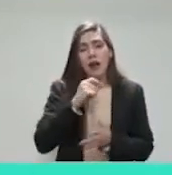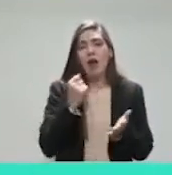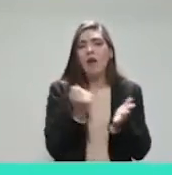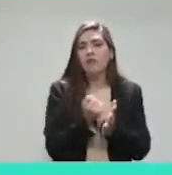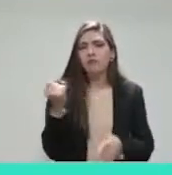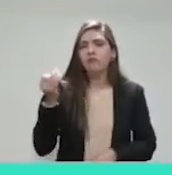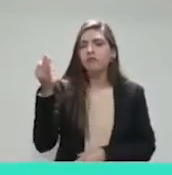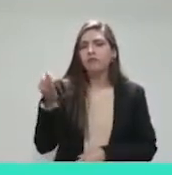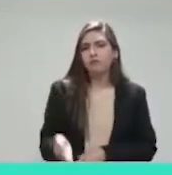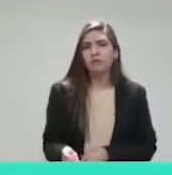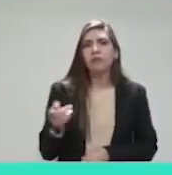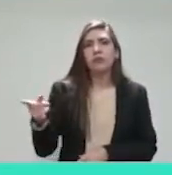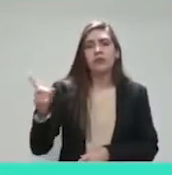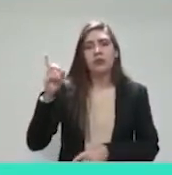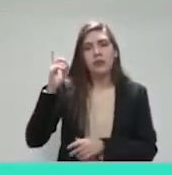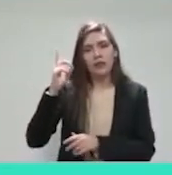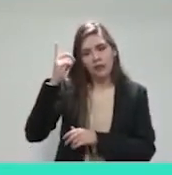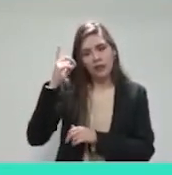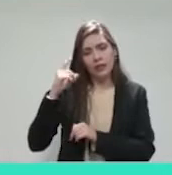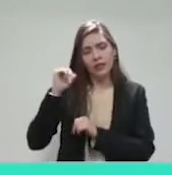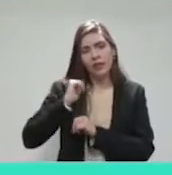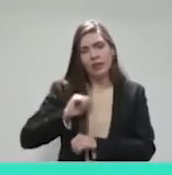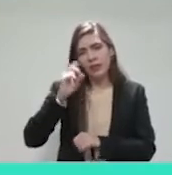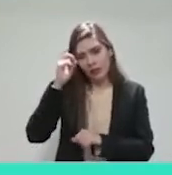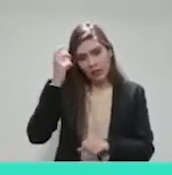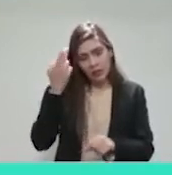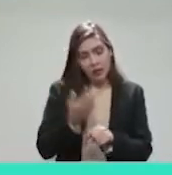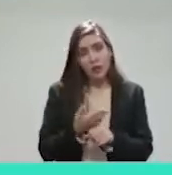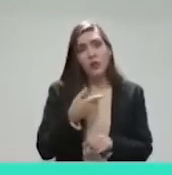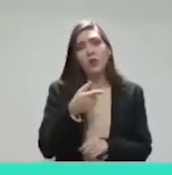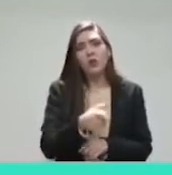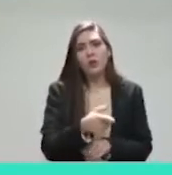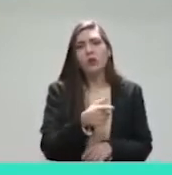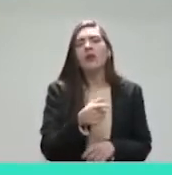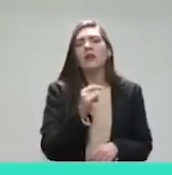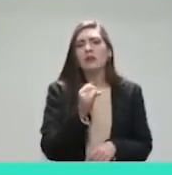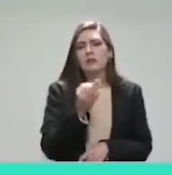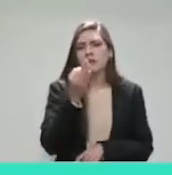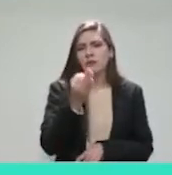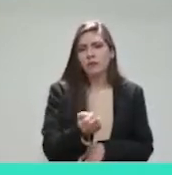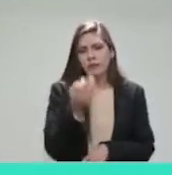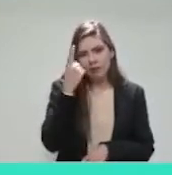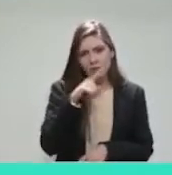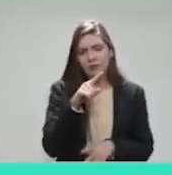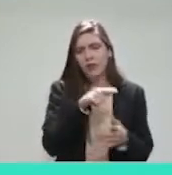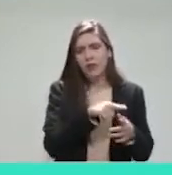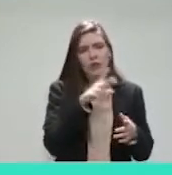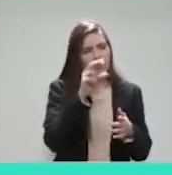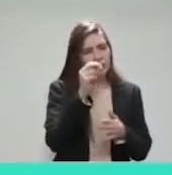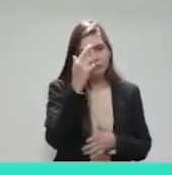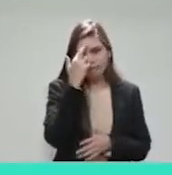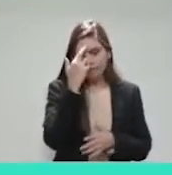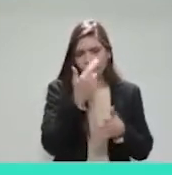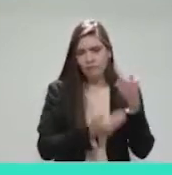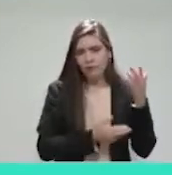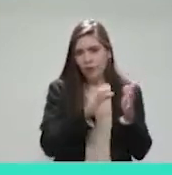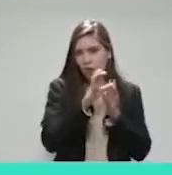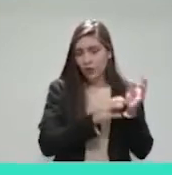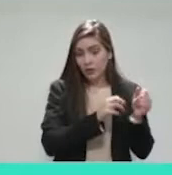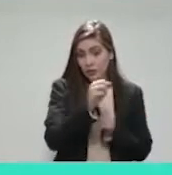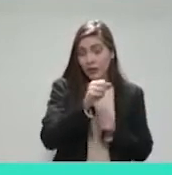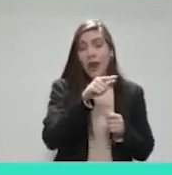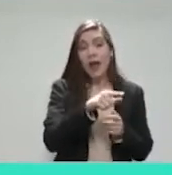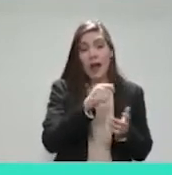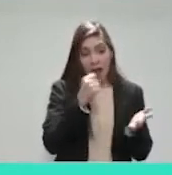director jurídico procediera a la acción de inconstitucionalidad. Justo un 27 de abril del 2021 la aprobamos y justo un